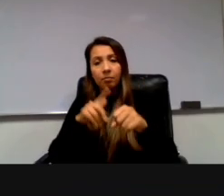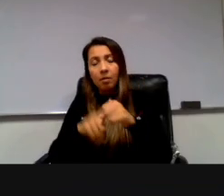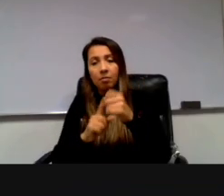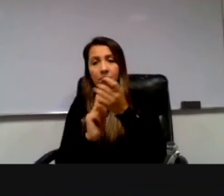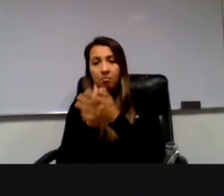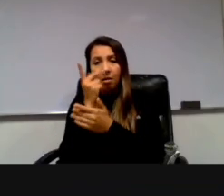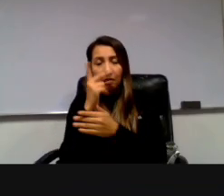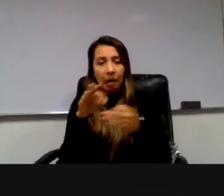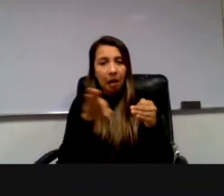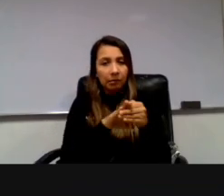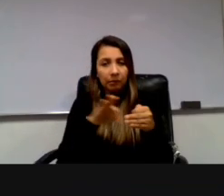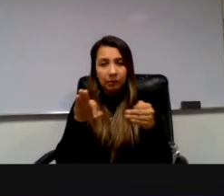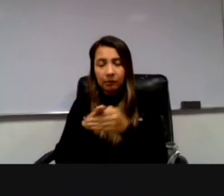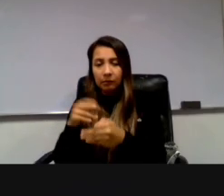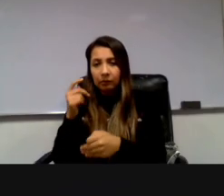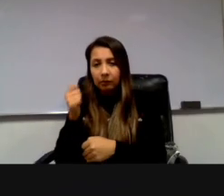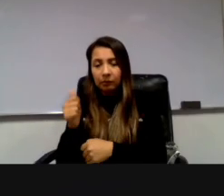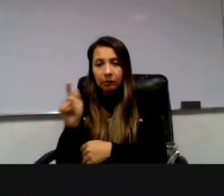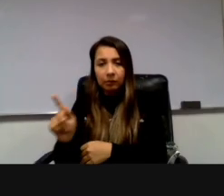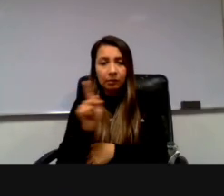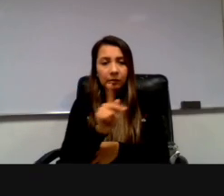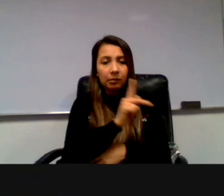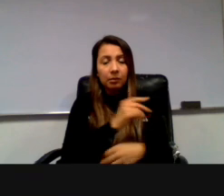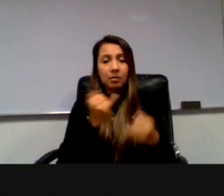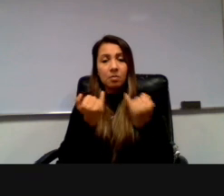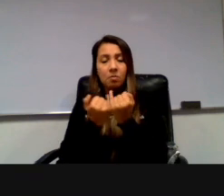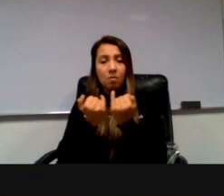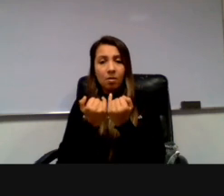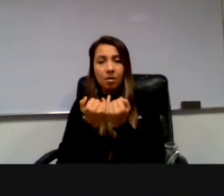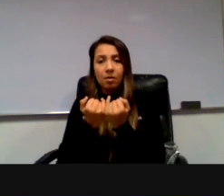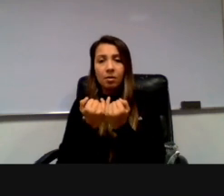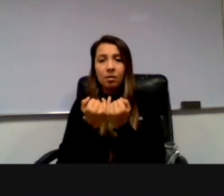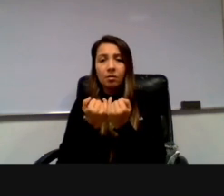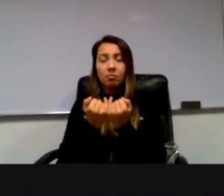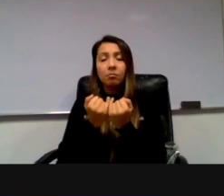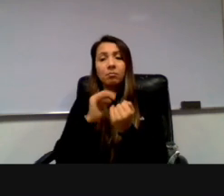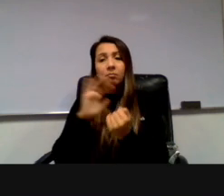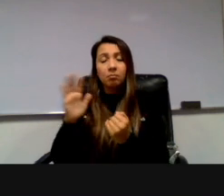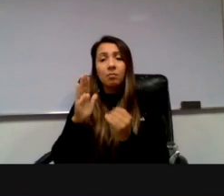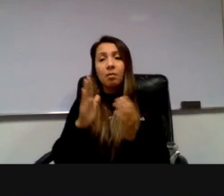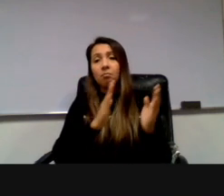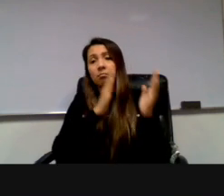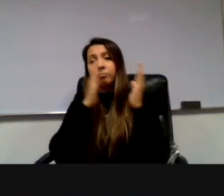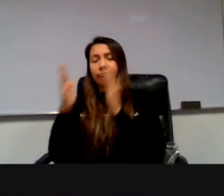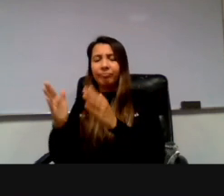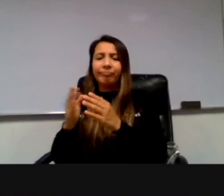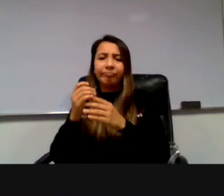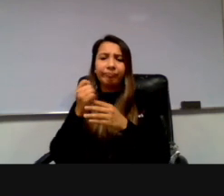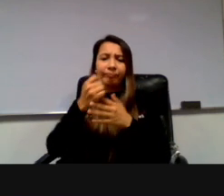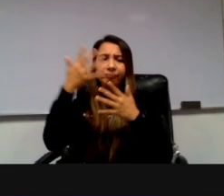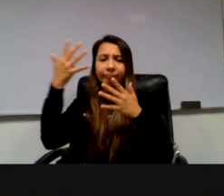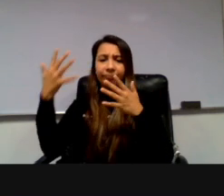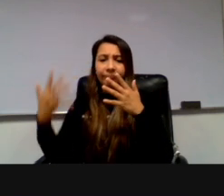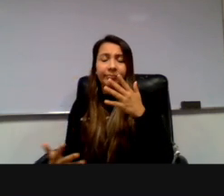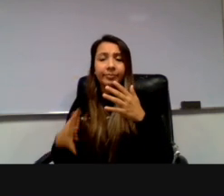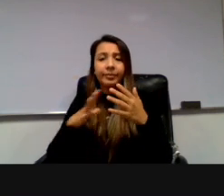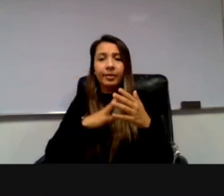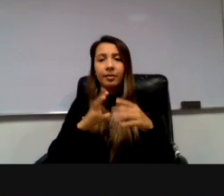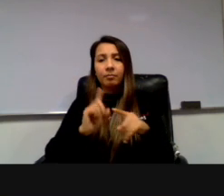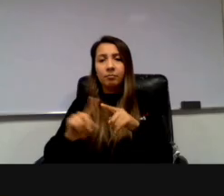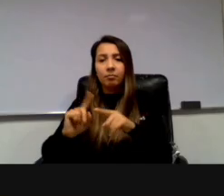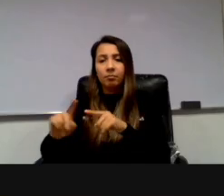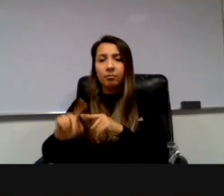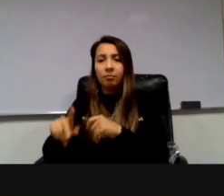de otros, o sea, a nivel molecular nos parecemos mucho estos tres grupos. Y luego una enorme diversidad de protistas,